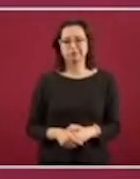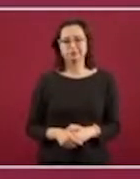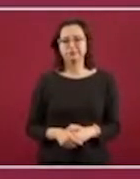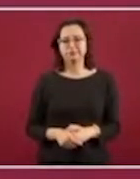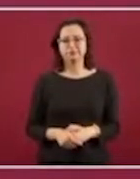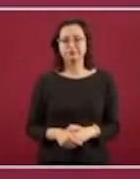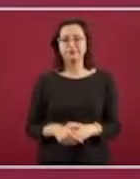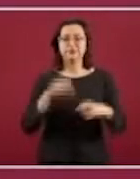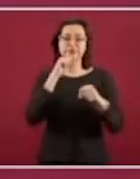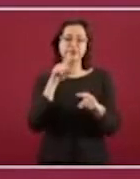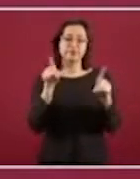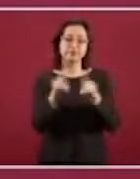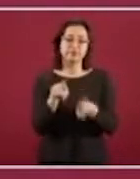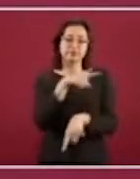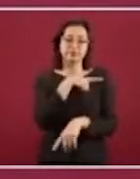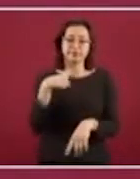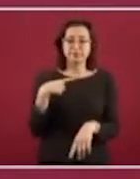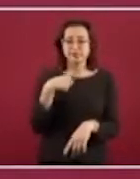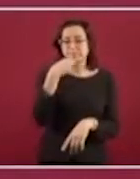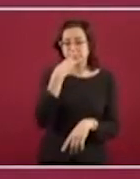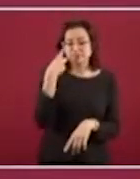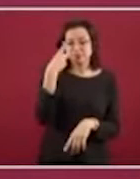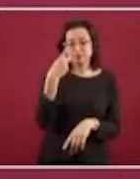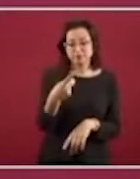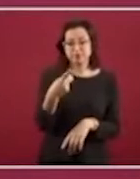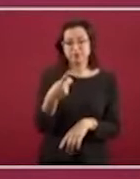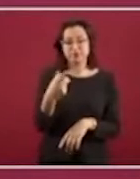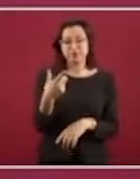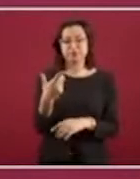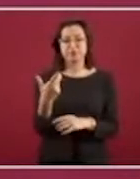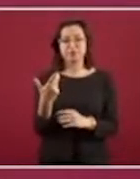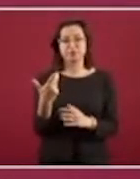También quiero aclarar que no se trata